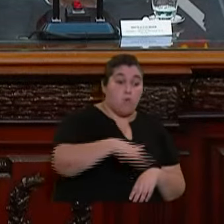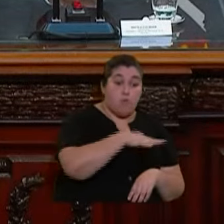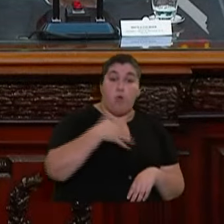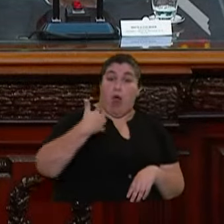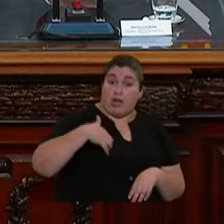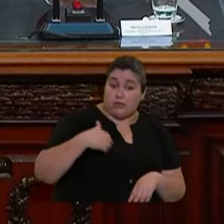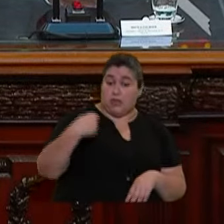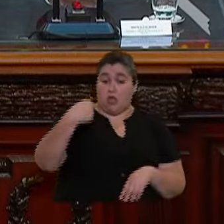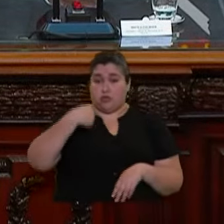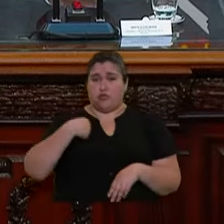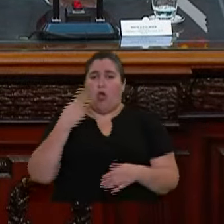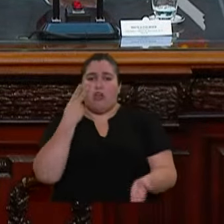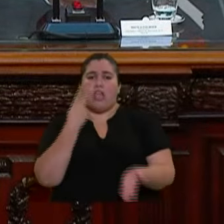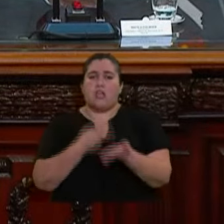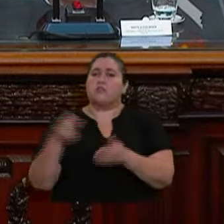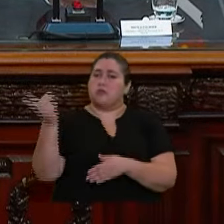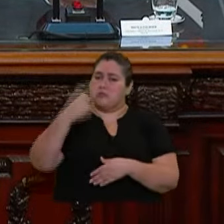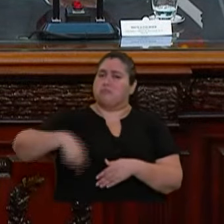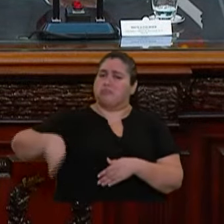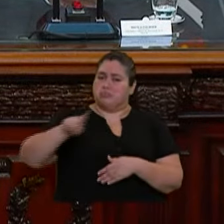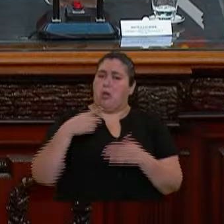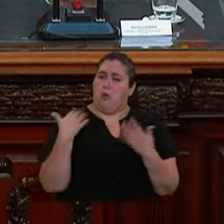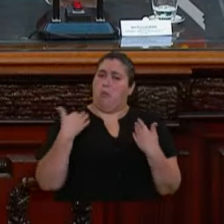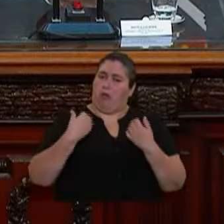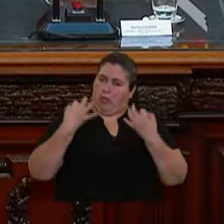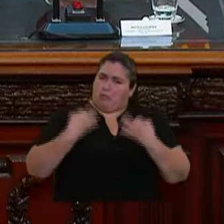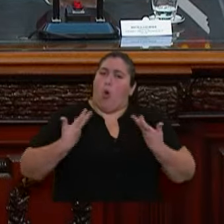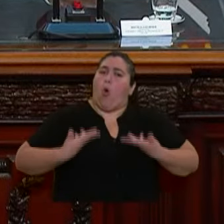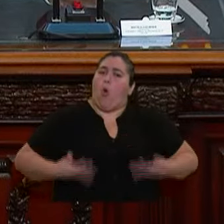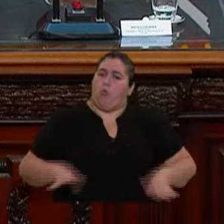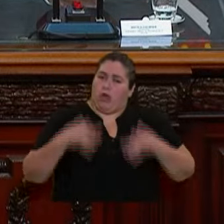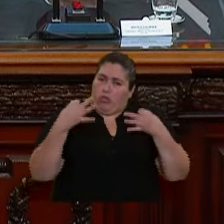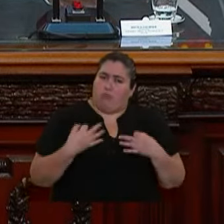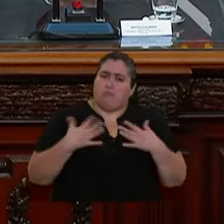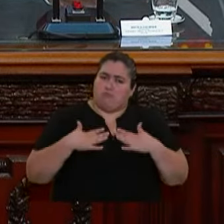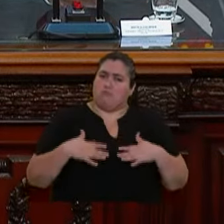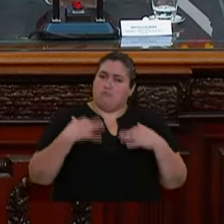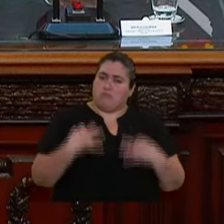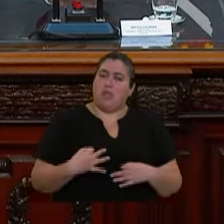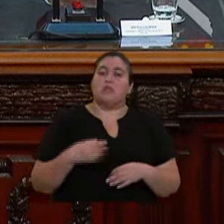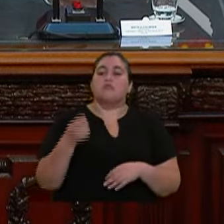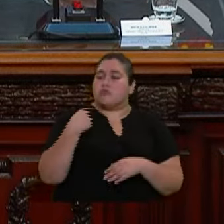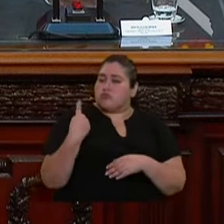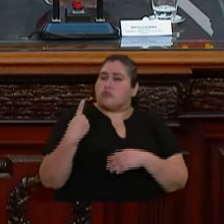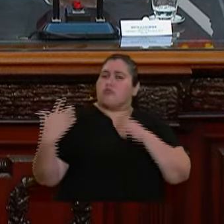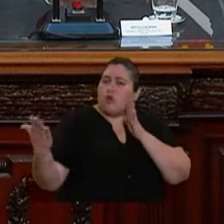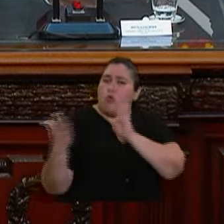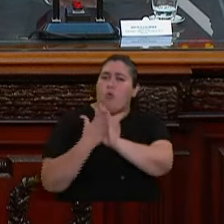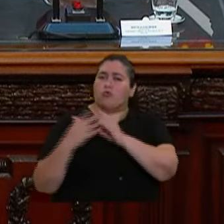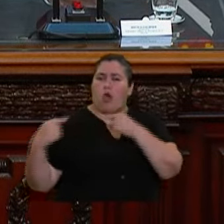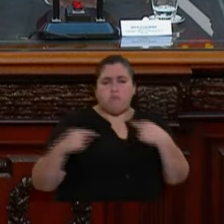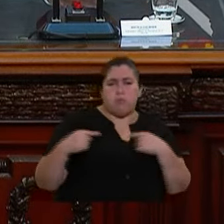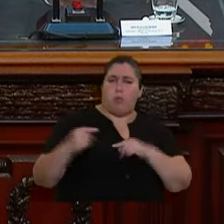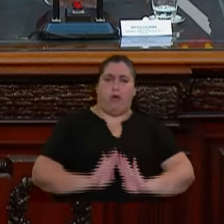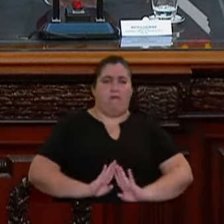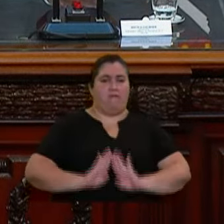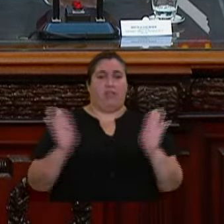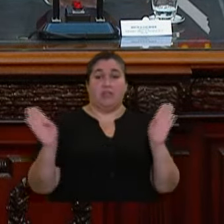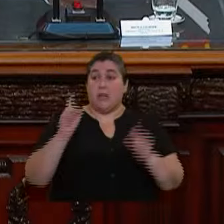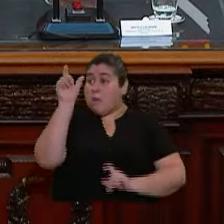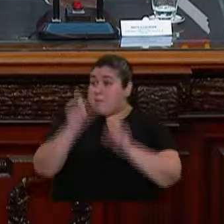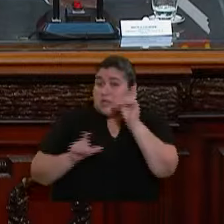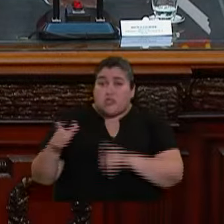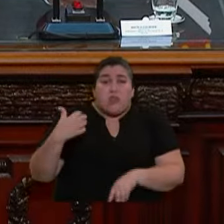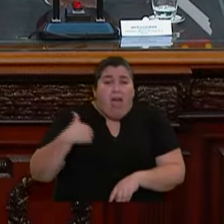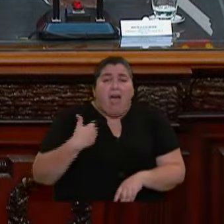ese gesto como un acto de humildad y valentía y una señal clara de que podemos trabajar juntos sin rencores. A los argentinos